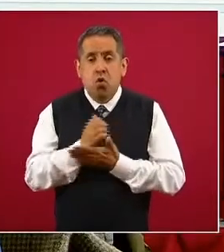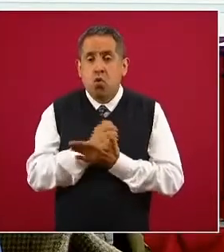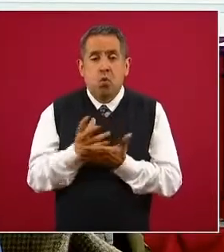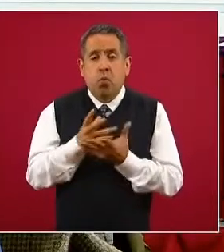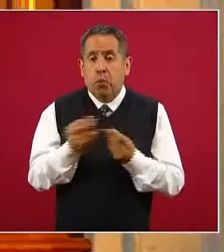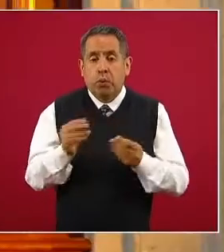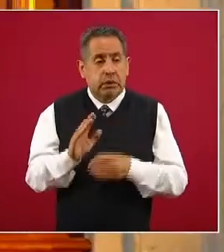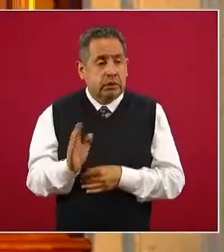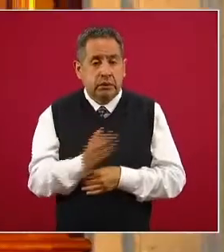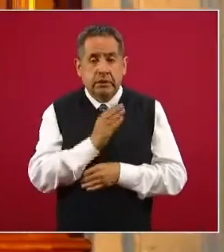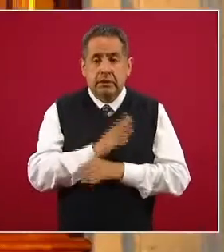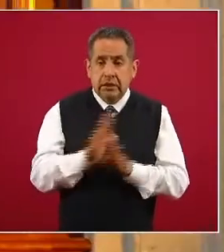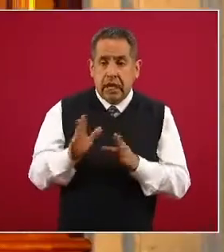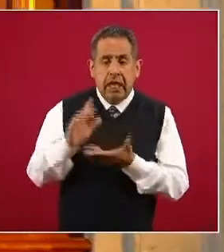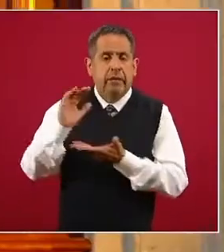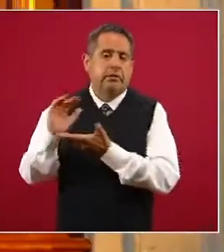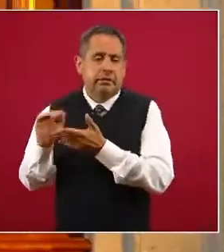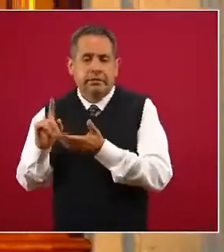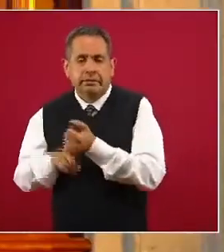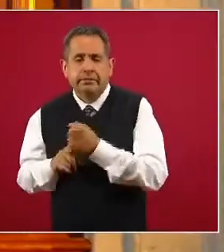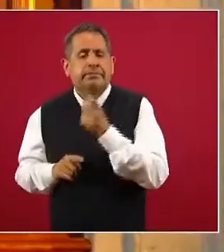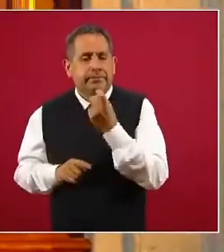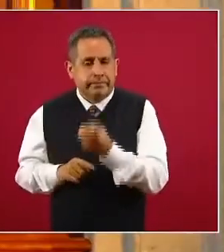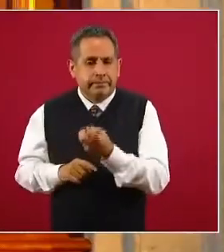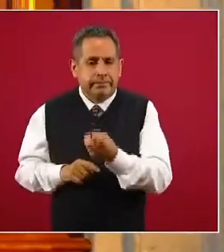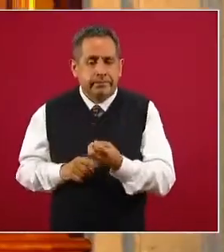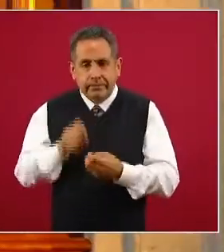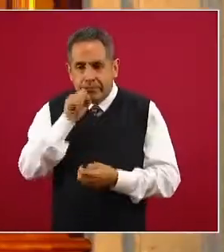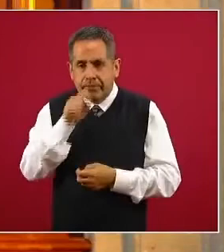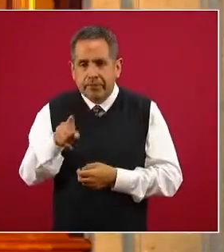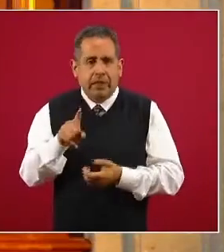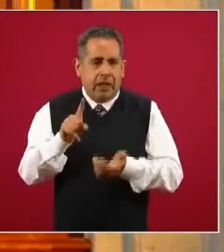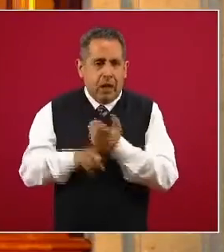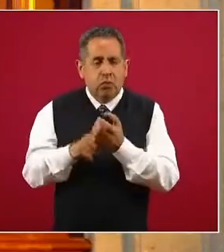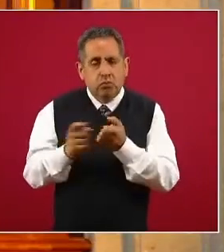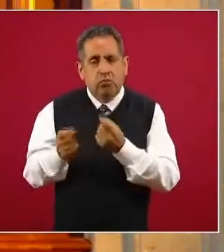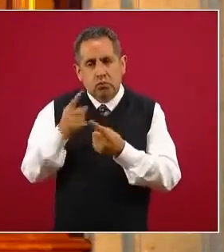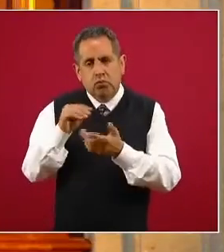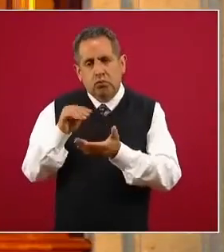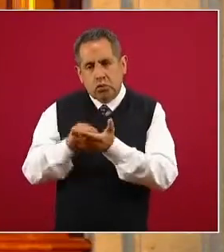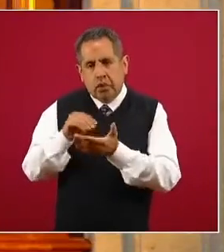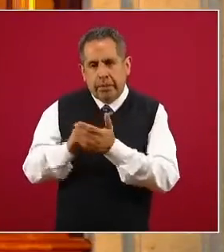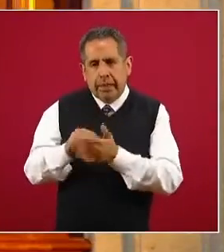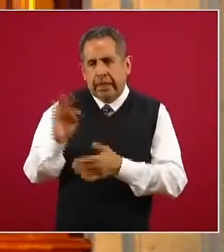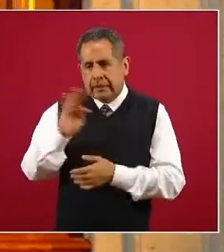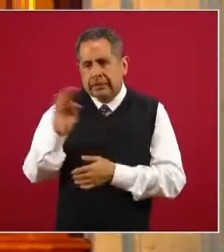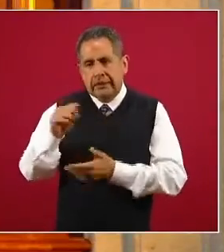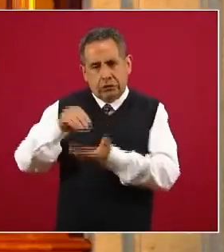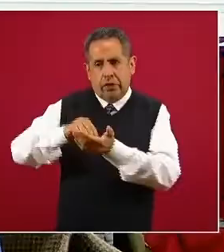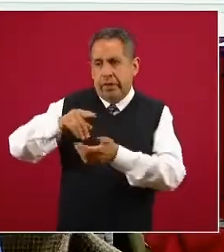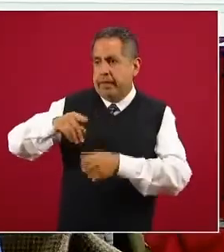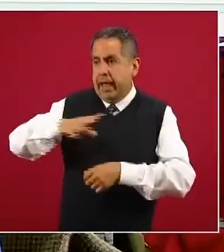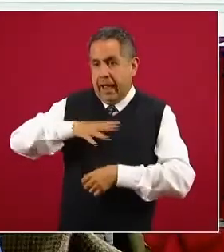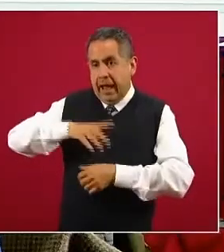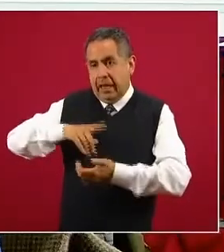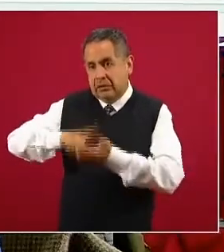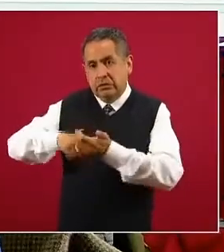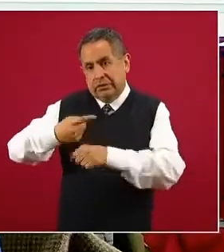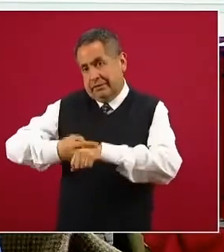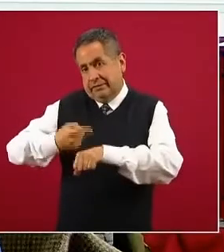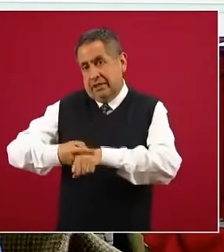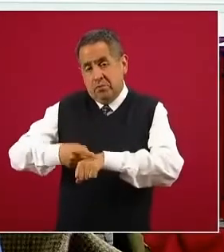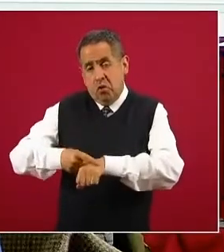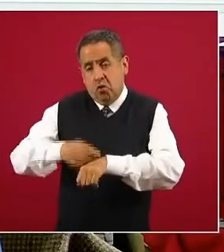enfermedad, y bajo este mismo concepto tenemos aquellas que se consideran como los casos activos, que son